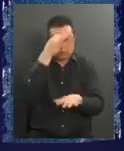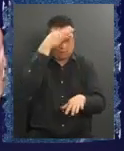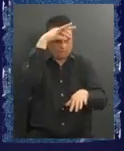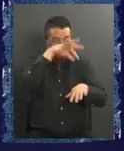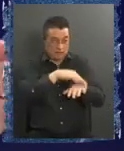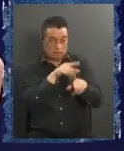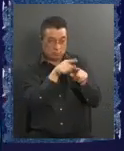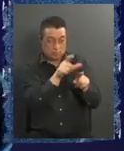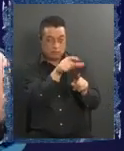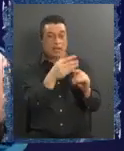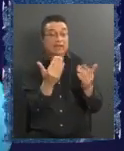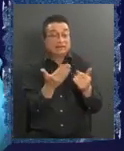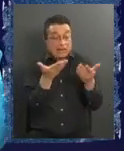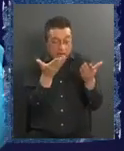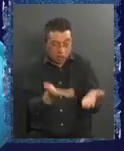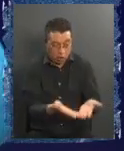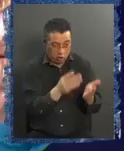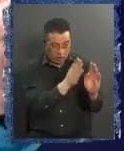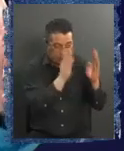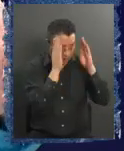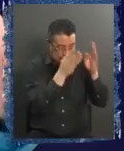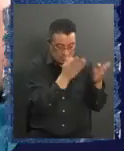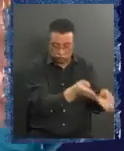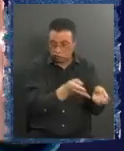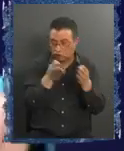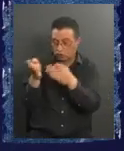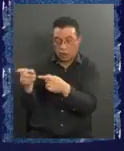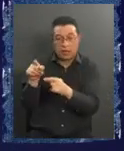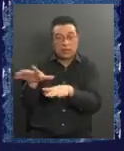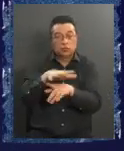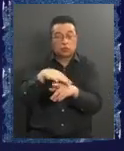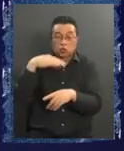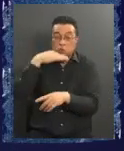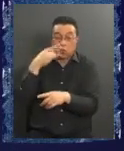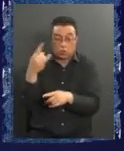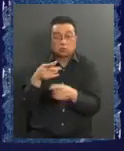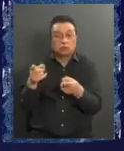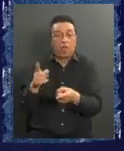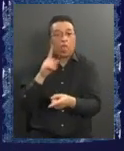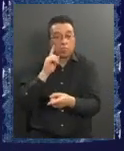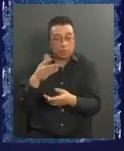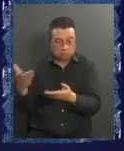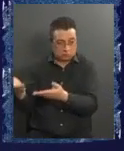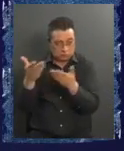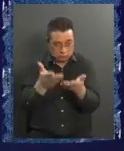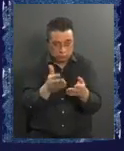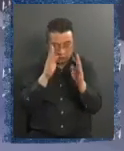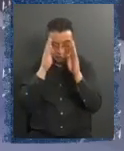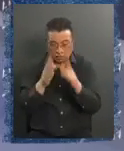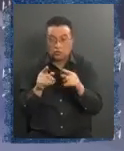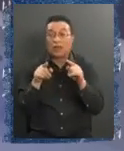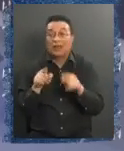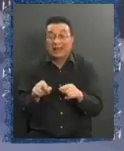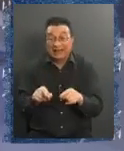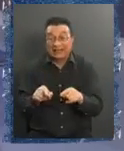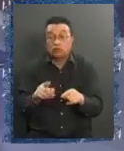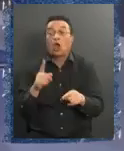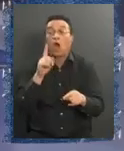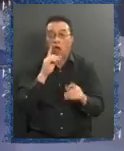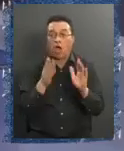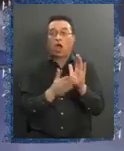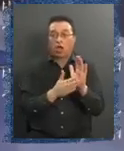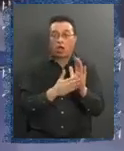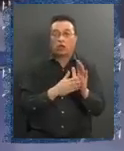requiere recursos en este instante para atender una situación de emergencia, bueno, que cuente con los recursos suficientes. ¿Constanza? Y eso lo tenemos sí, con las